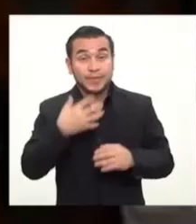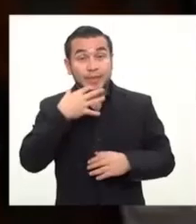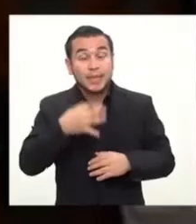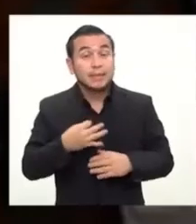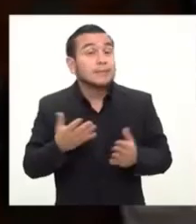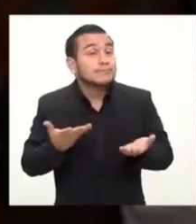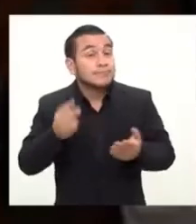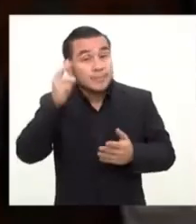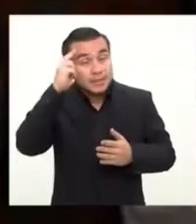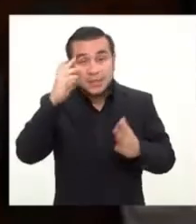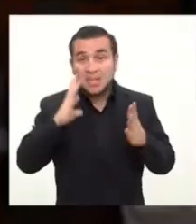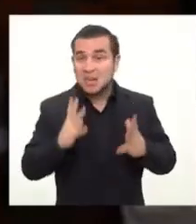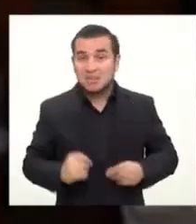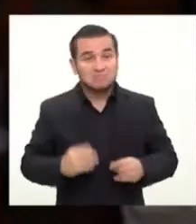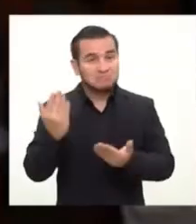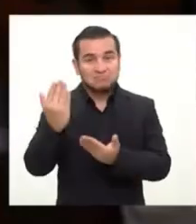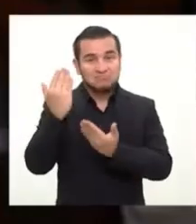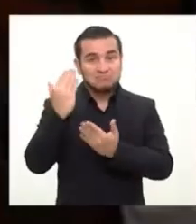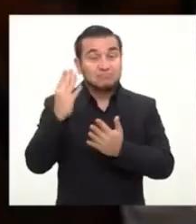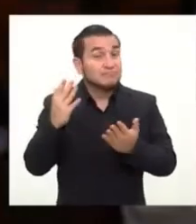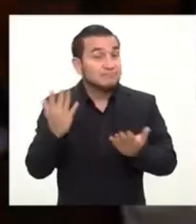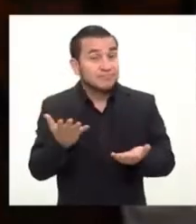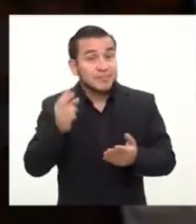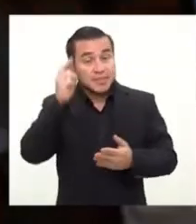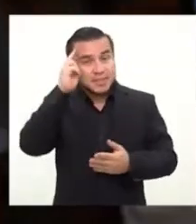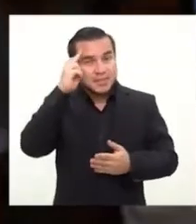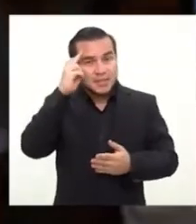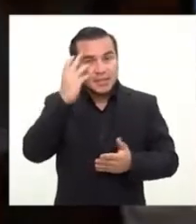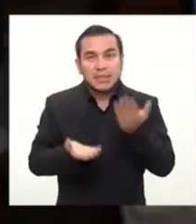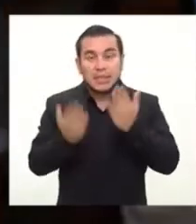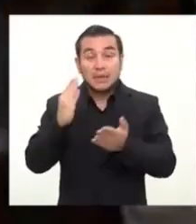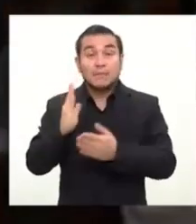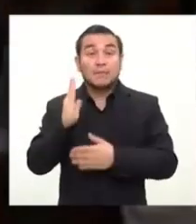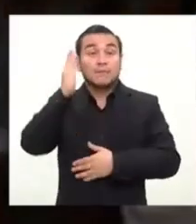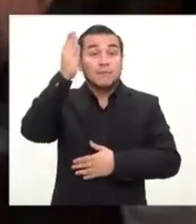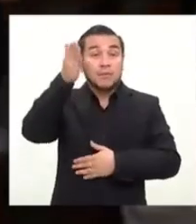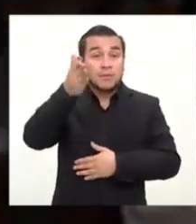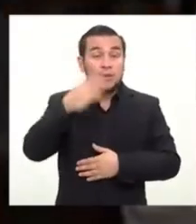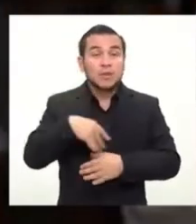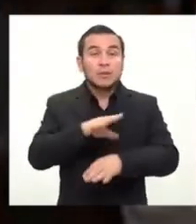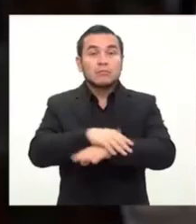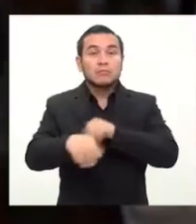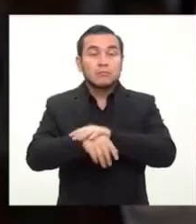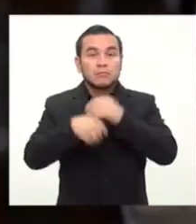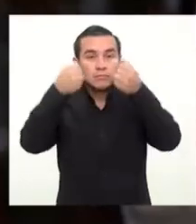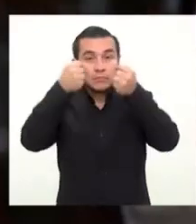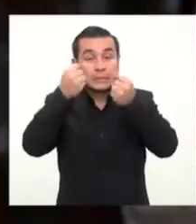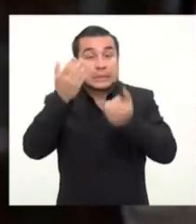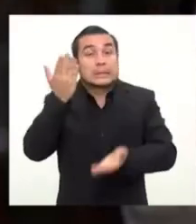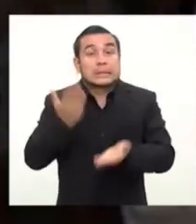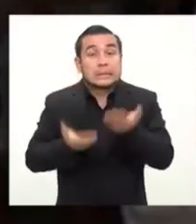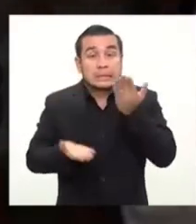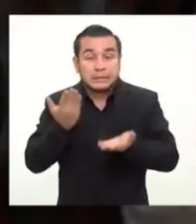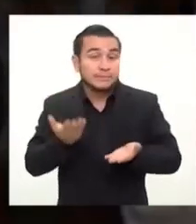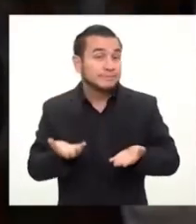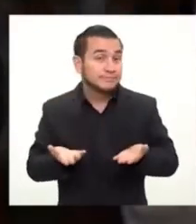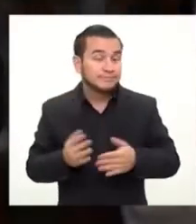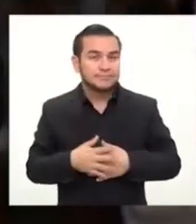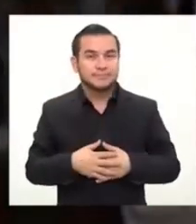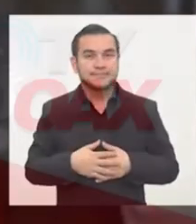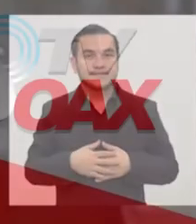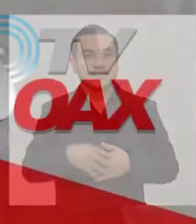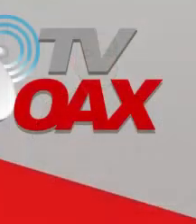clara violación y ellos serán esos momentos procesados por ello probablemente en el futuro por quienes gobiernen en el futuro